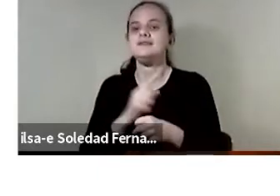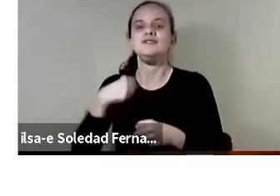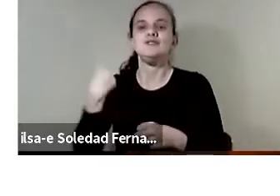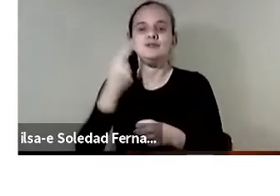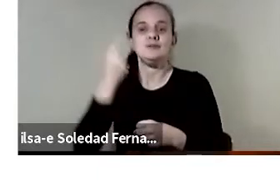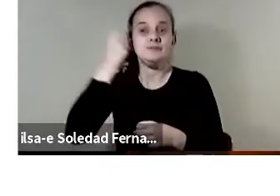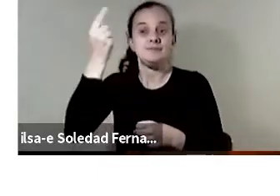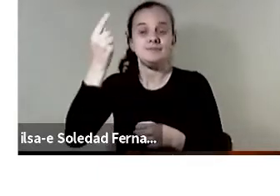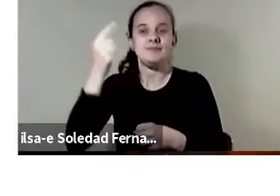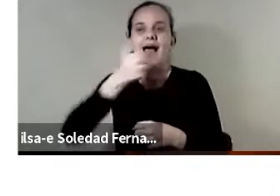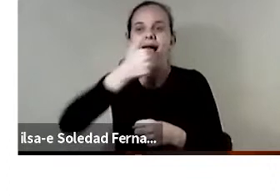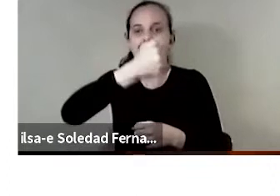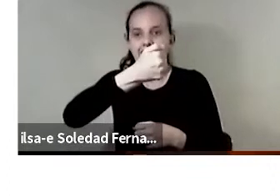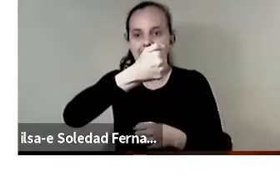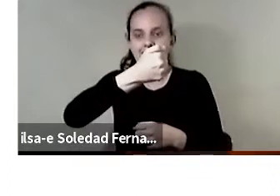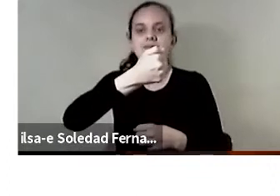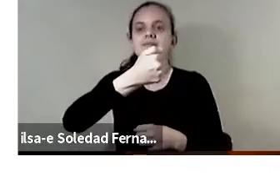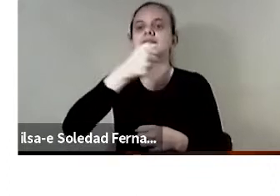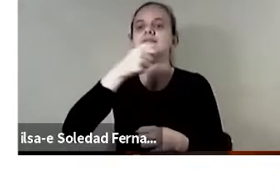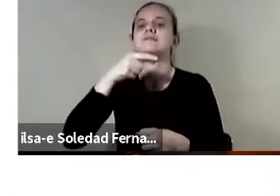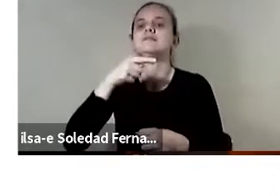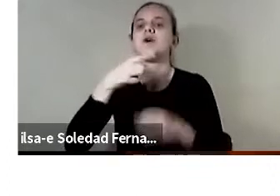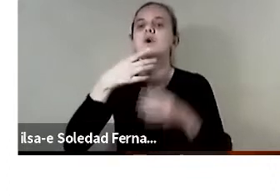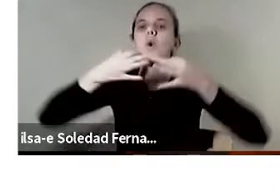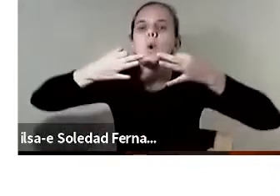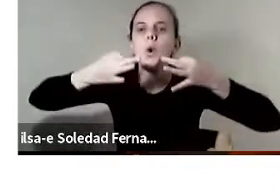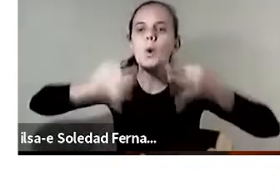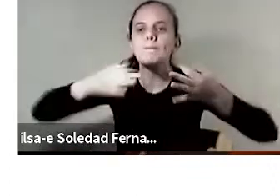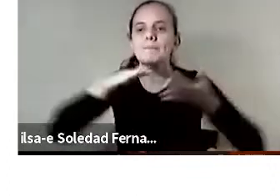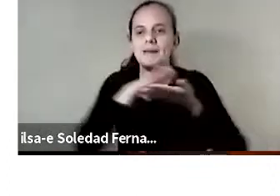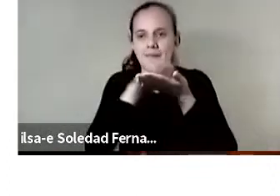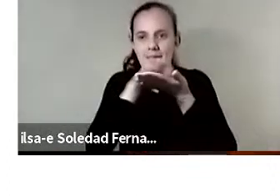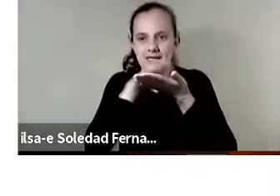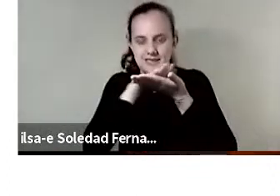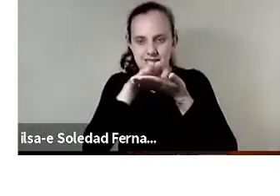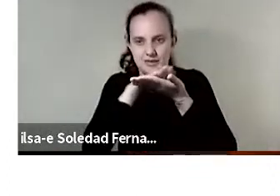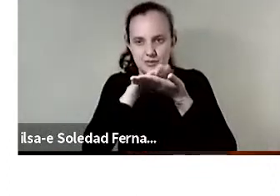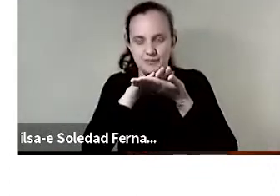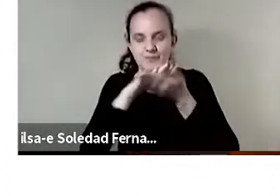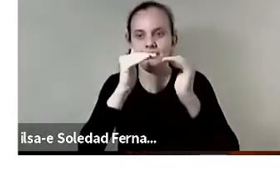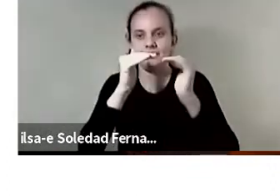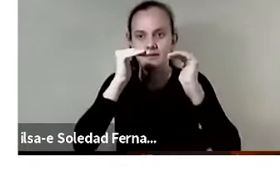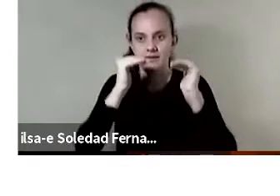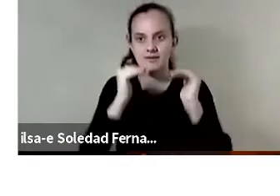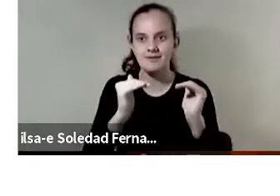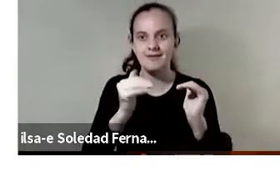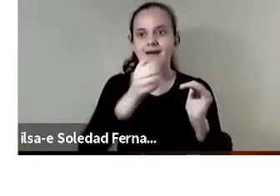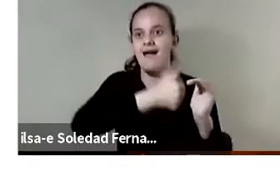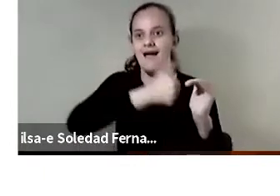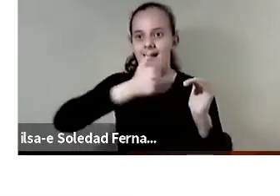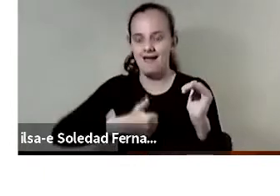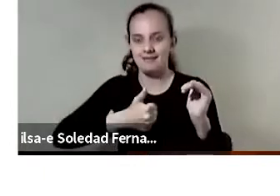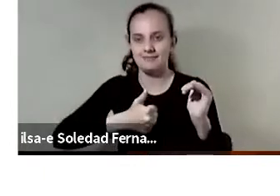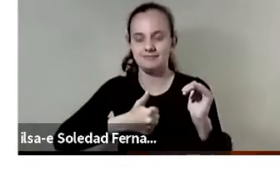llegar a ser nuestro sitio. En principio, vamos siempre a aspirar a un nivel A, que va a ser el de